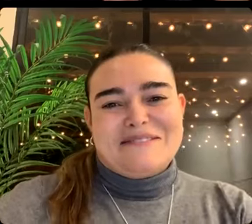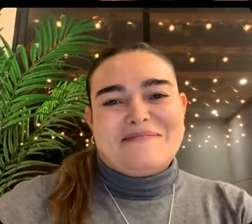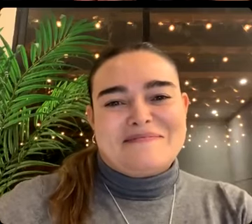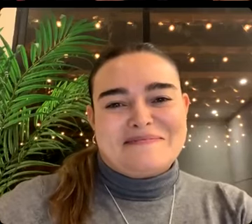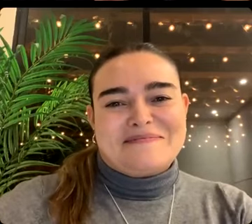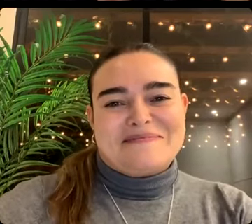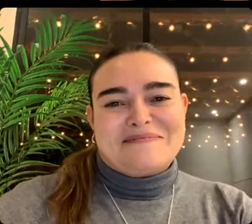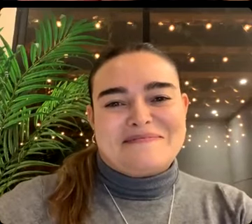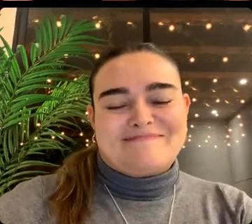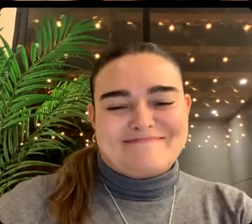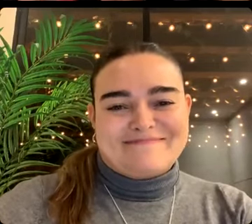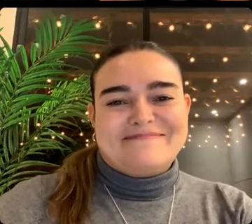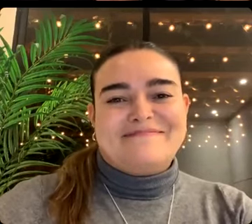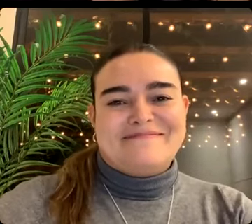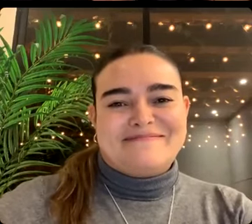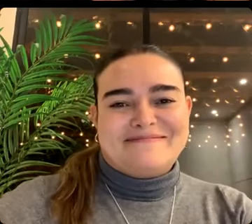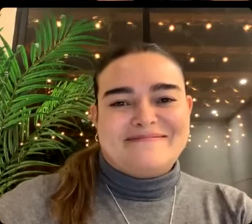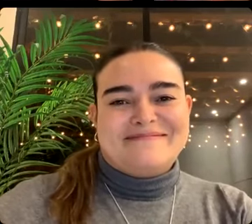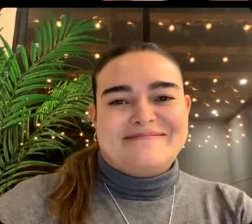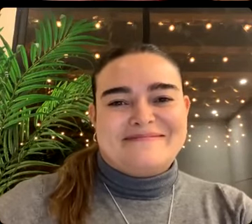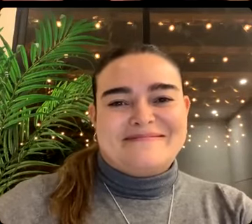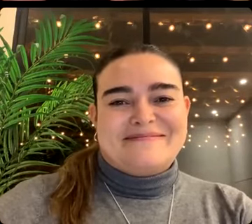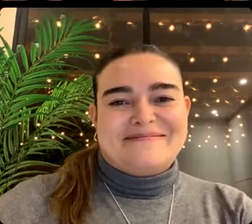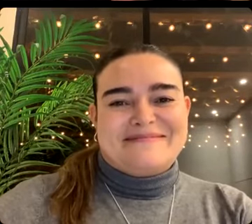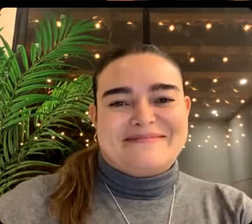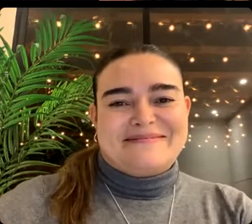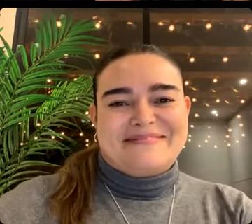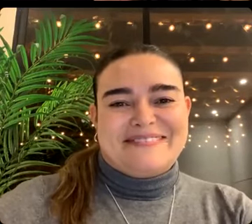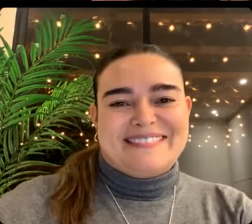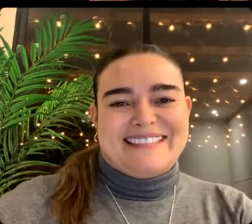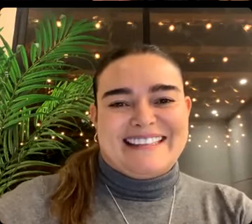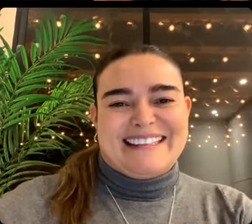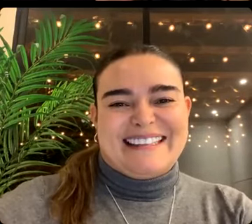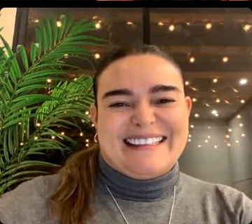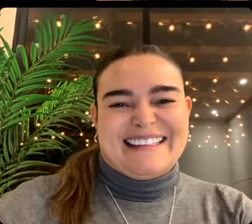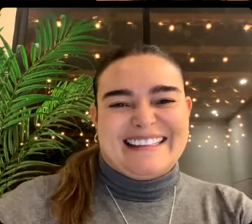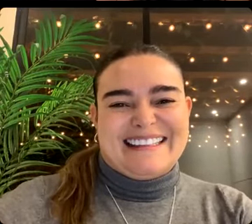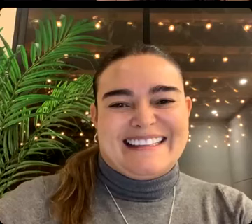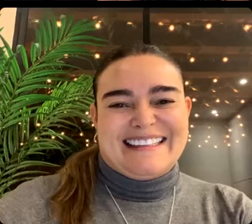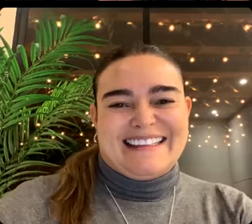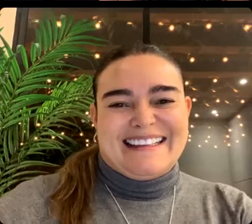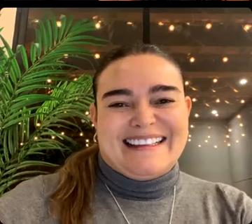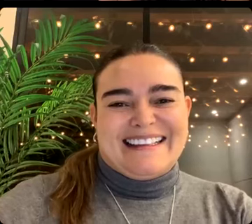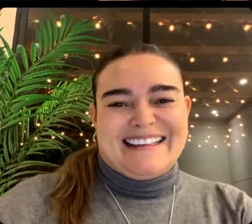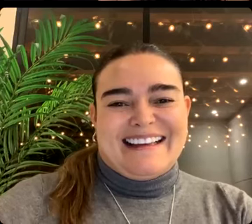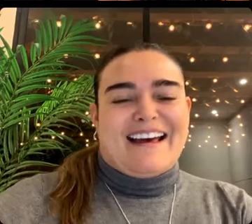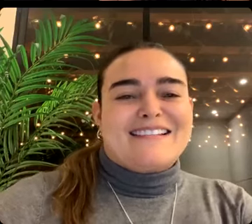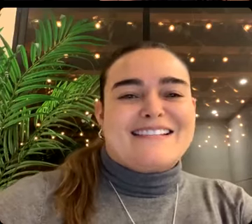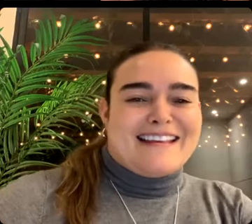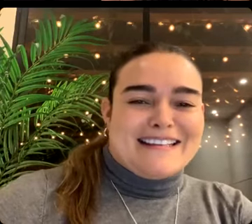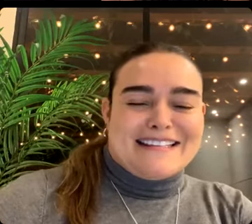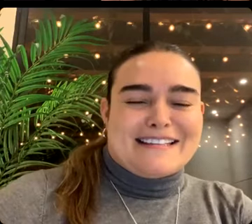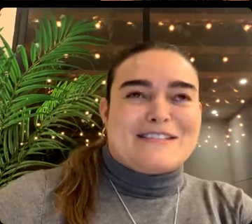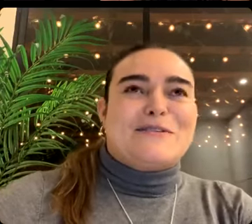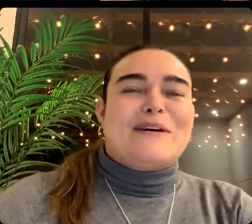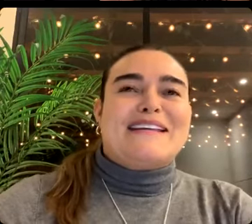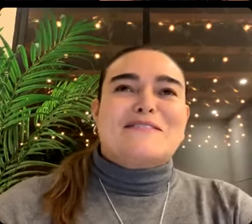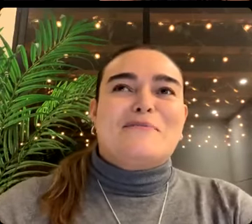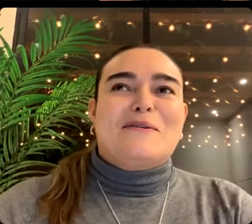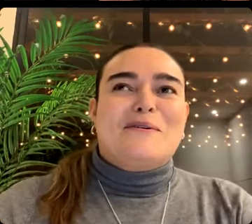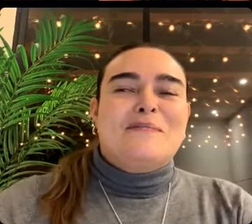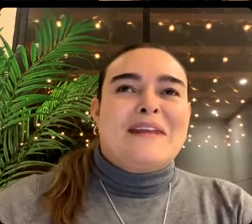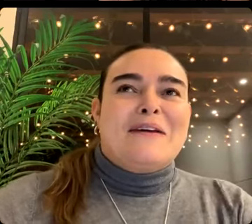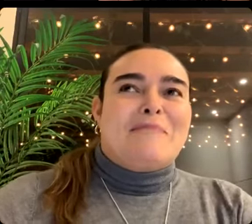está preocupado por la salud de la mujer. O sea, eso sí, tienen todo nuestro apoyo. Así es, Jess. Esto